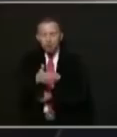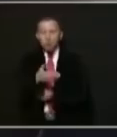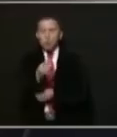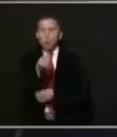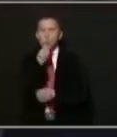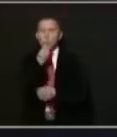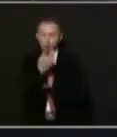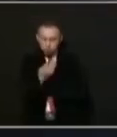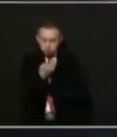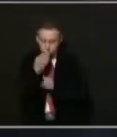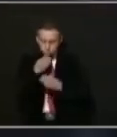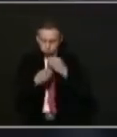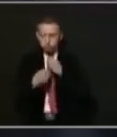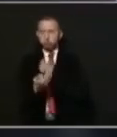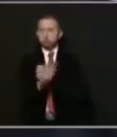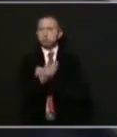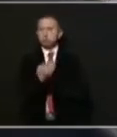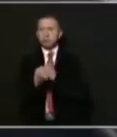Ya